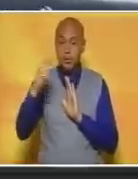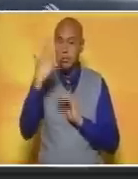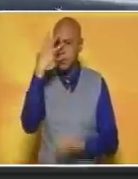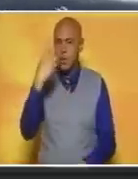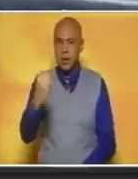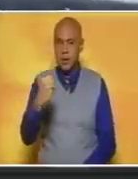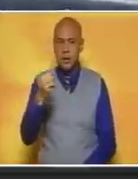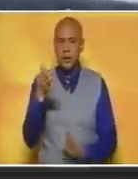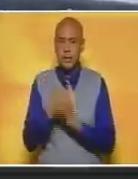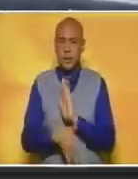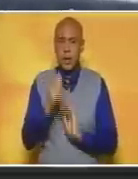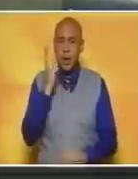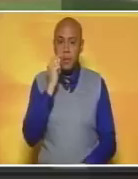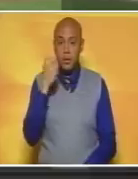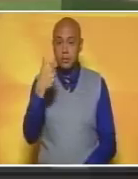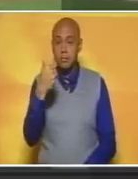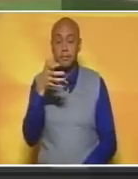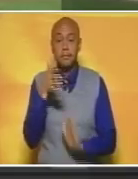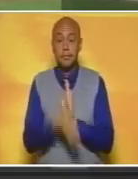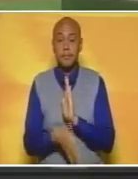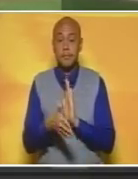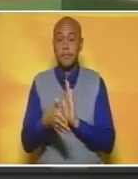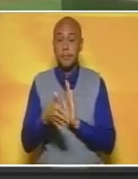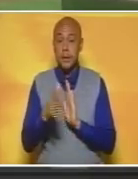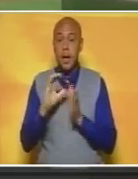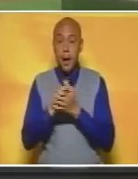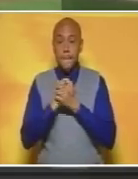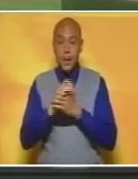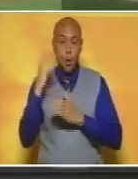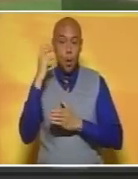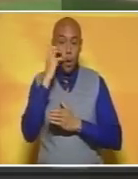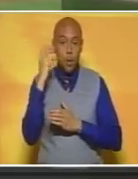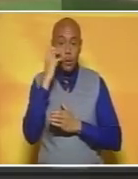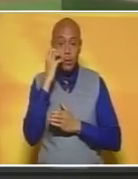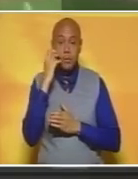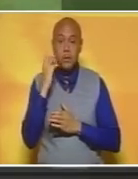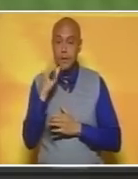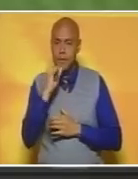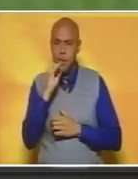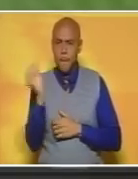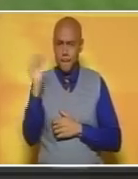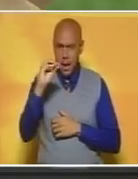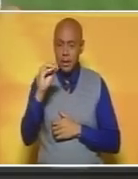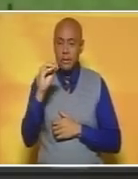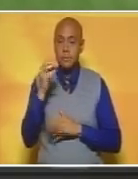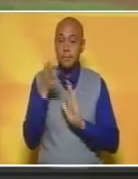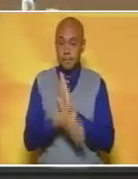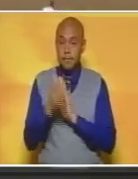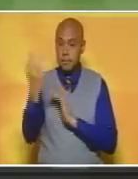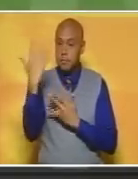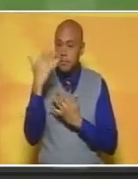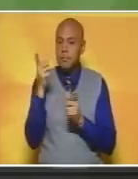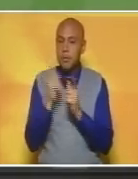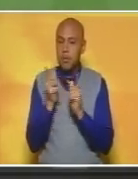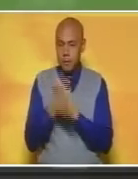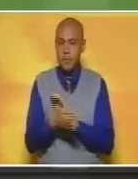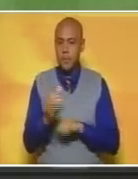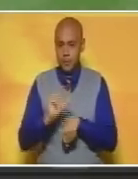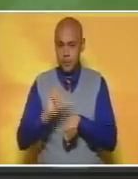mucho de esto. Vamos a ver qué nos cuenta Gregorio Rojas, que nos da todos los detalles. Danos la seña, Gregorio, esto será el regreso.